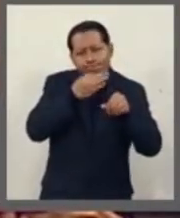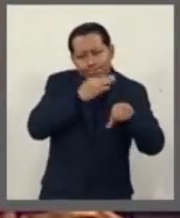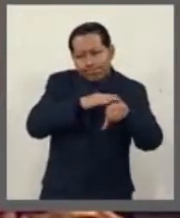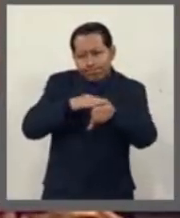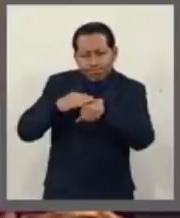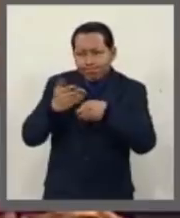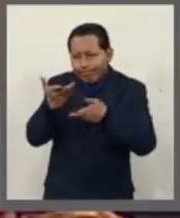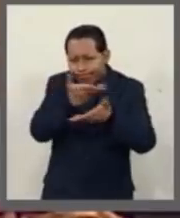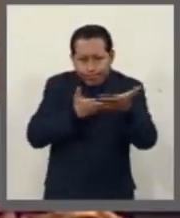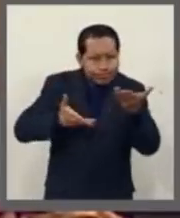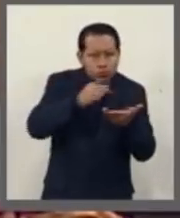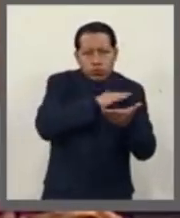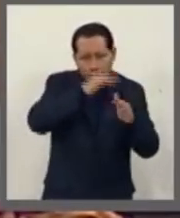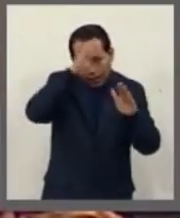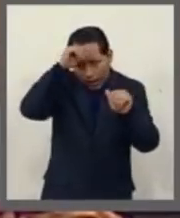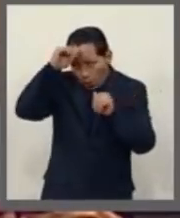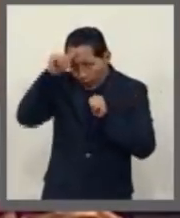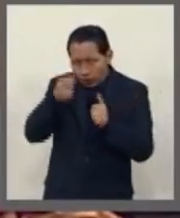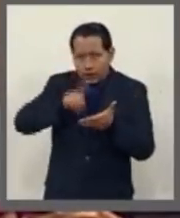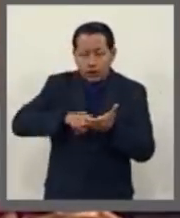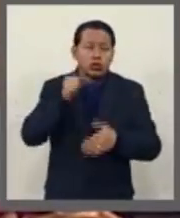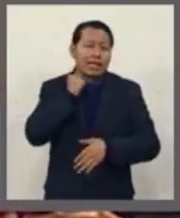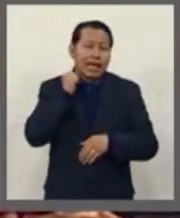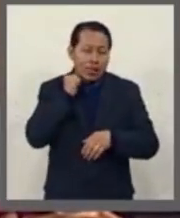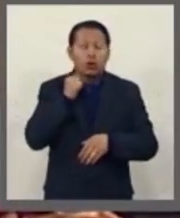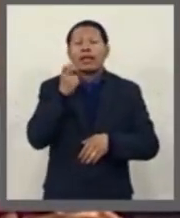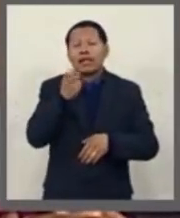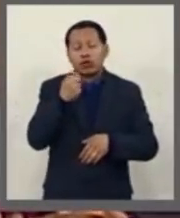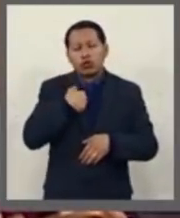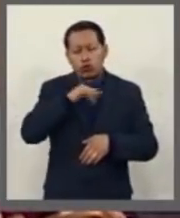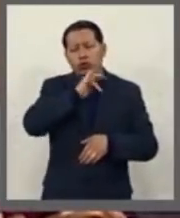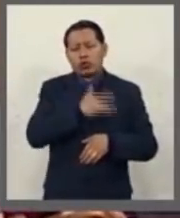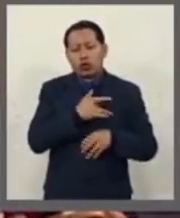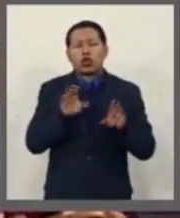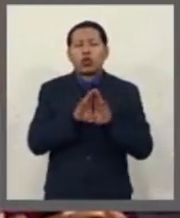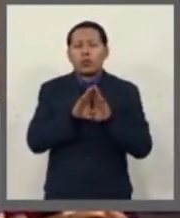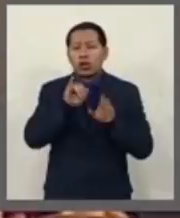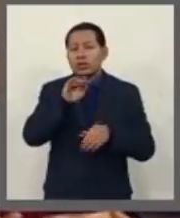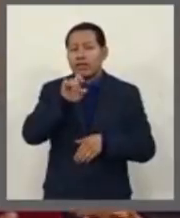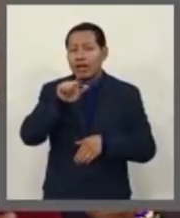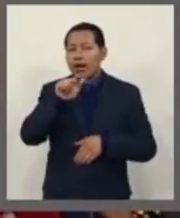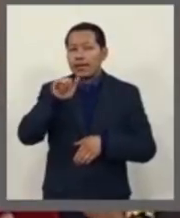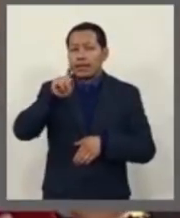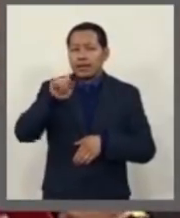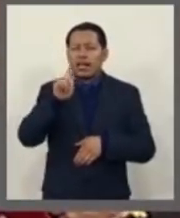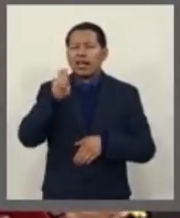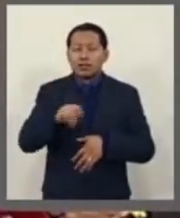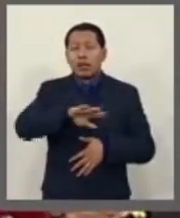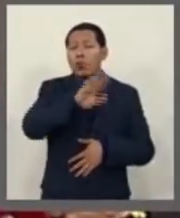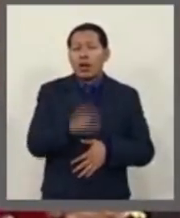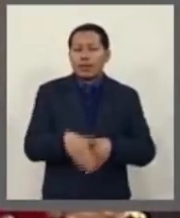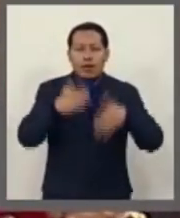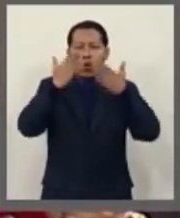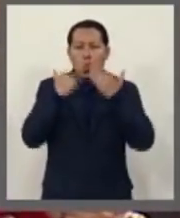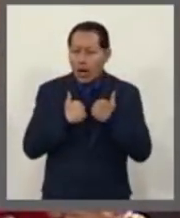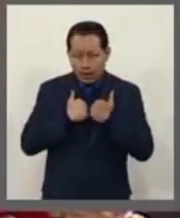coordinadores de otras fracciones tratando de construir consensos en el senado de la república Y por